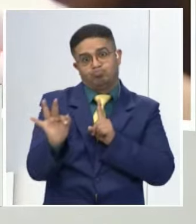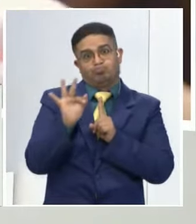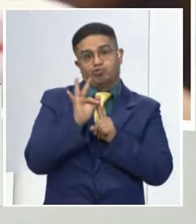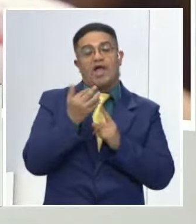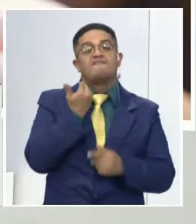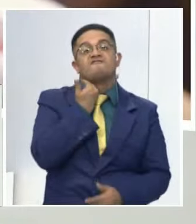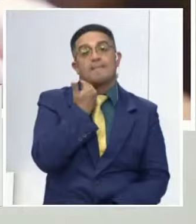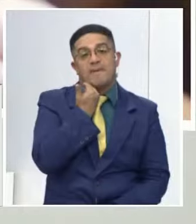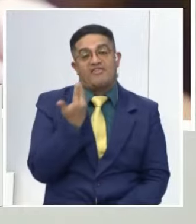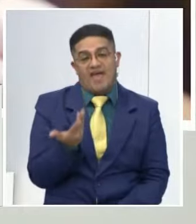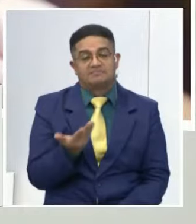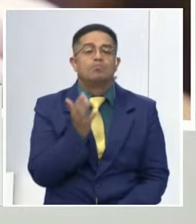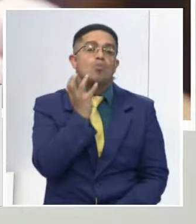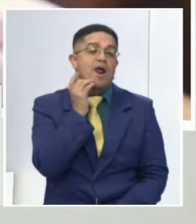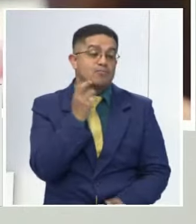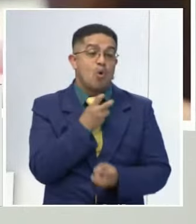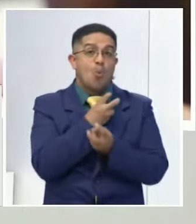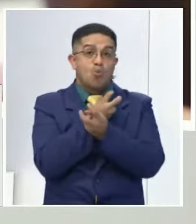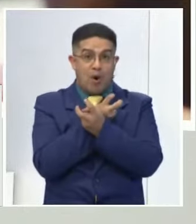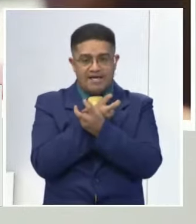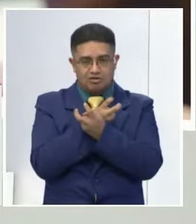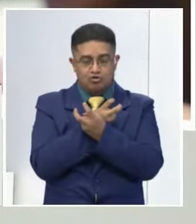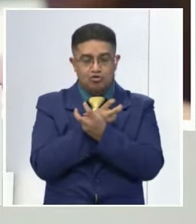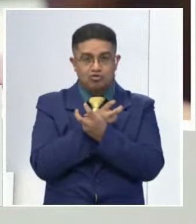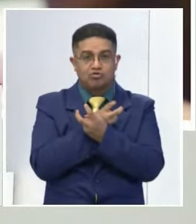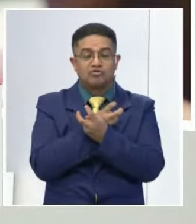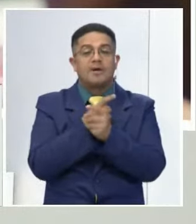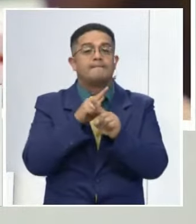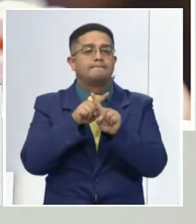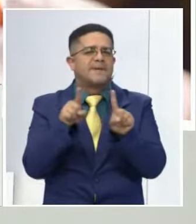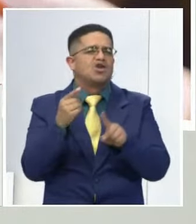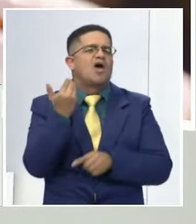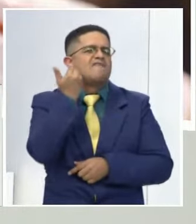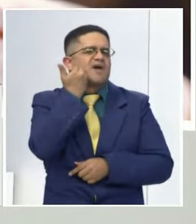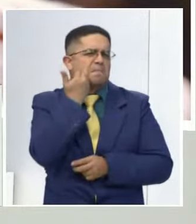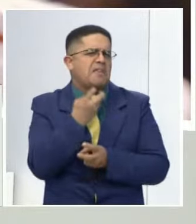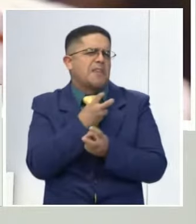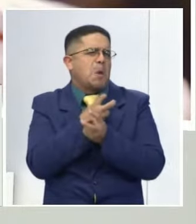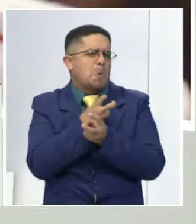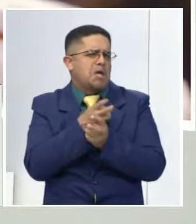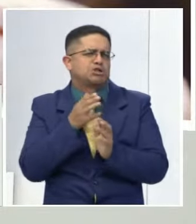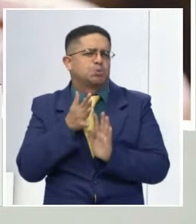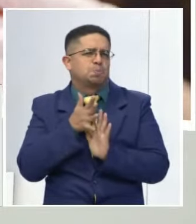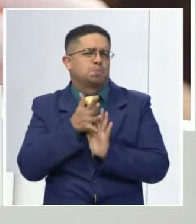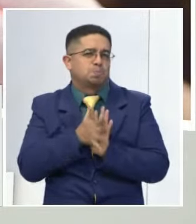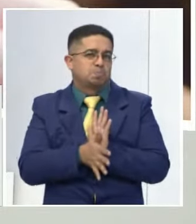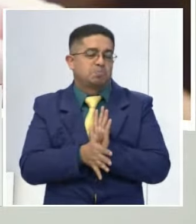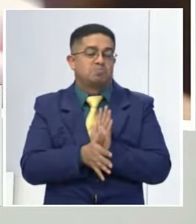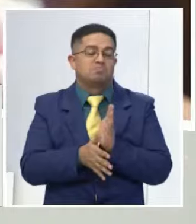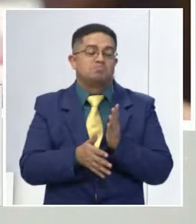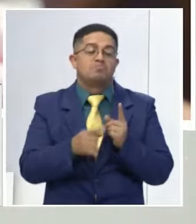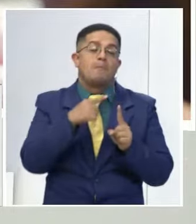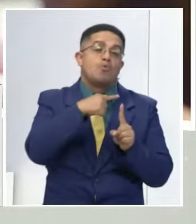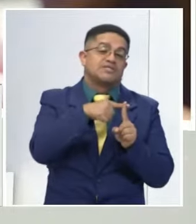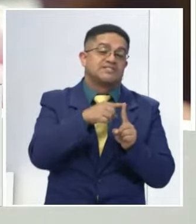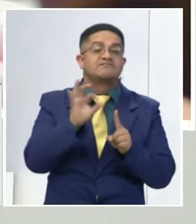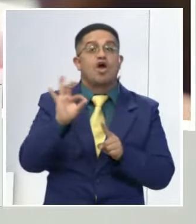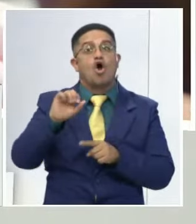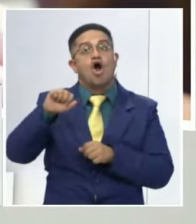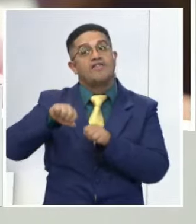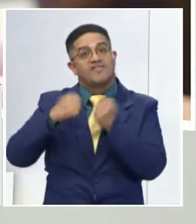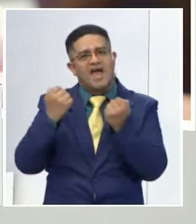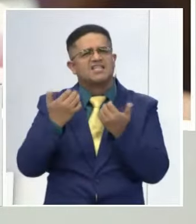tejidos. O sea, por ejemplo, los huesos son los huesos. Y las patologías óseas que se van a desarrollar, sean benignas o malignas, afectan es al